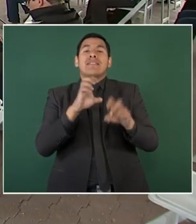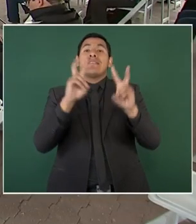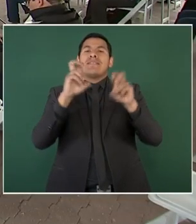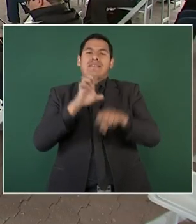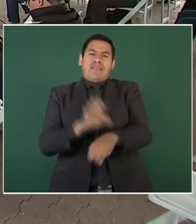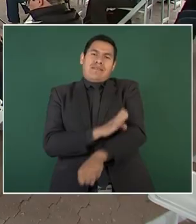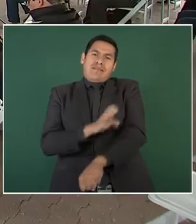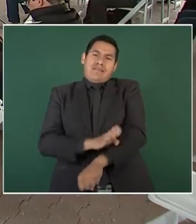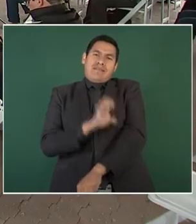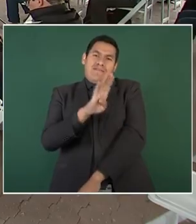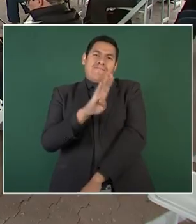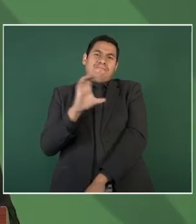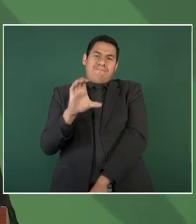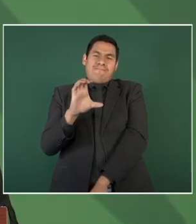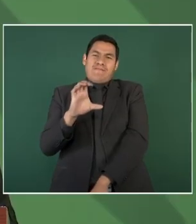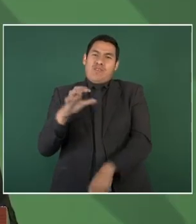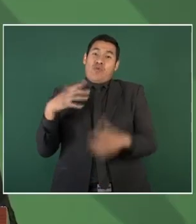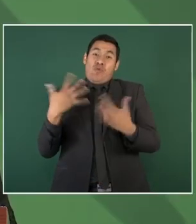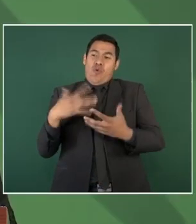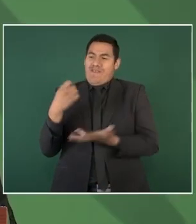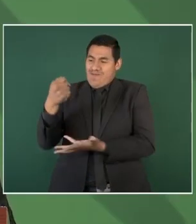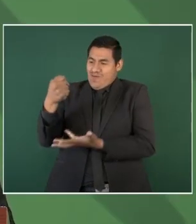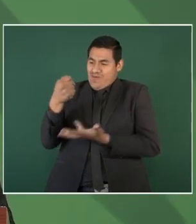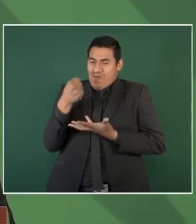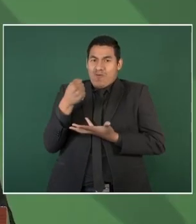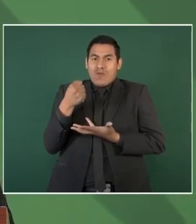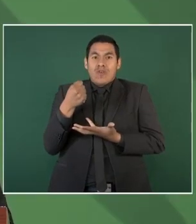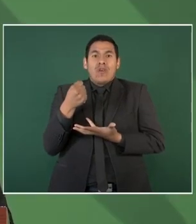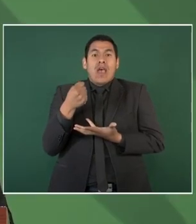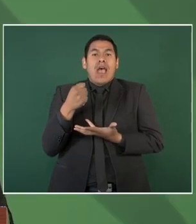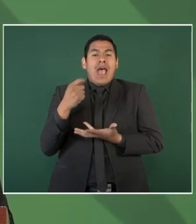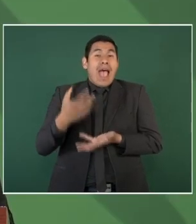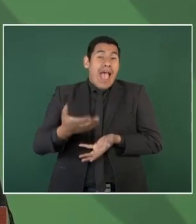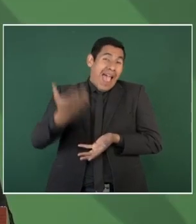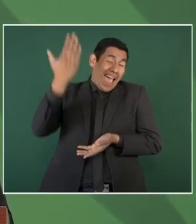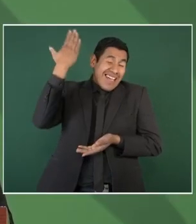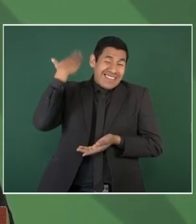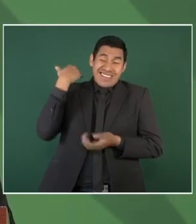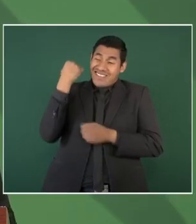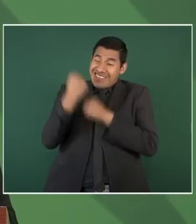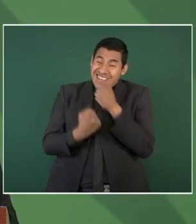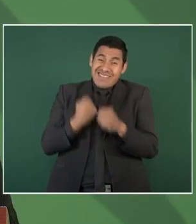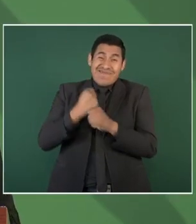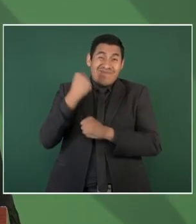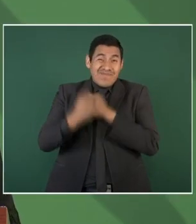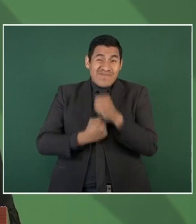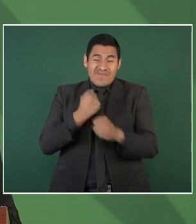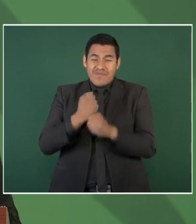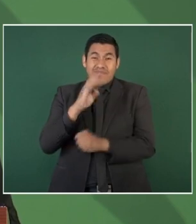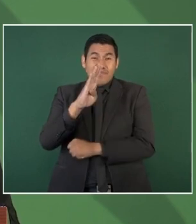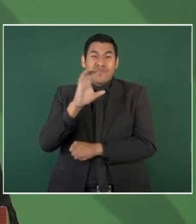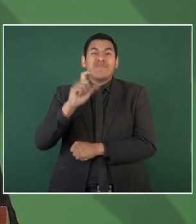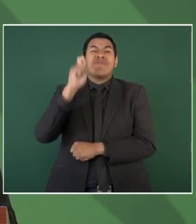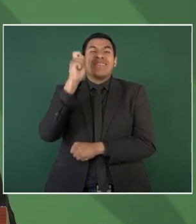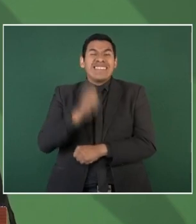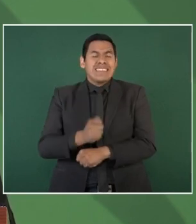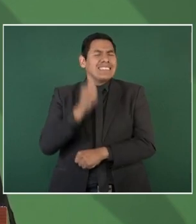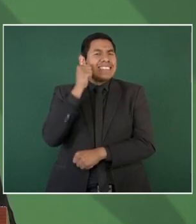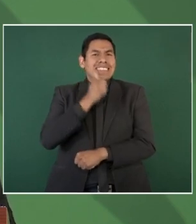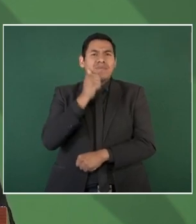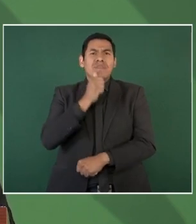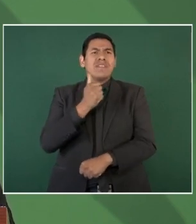California necesita. Durante muchos años dijeron que en Baja California hacía falta energía.